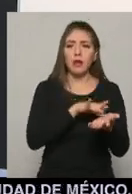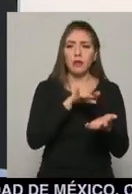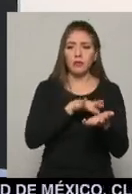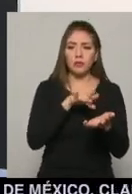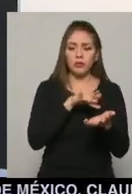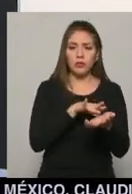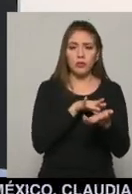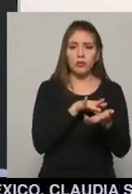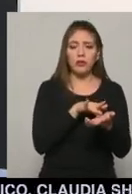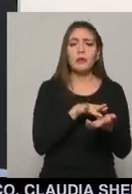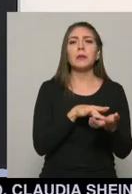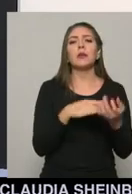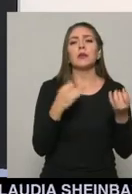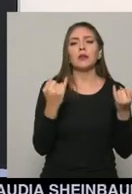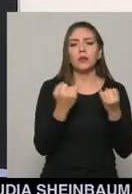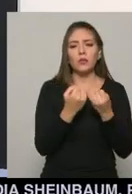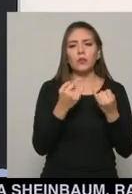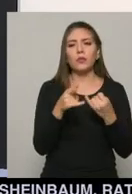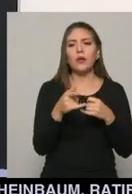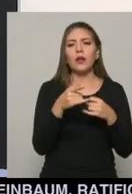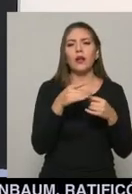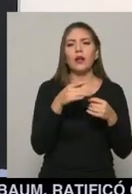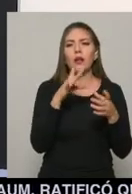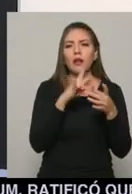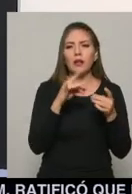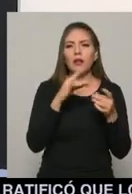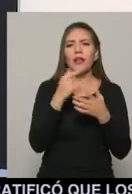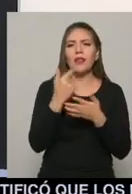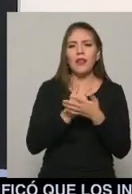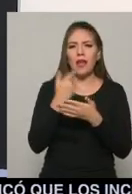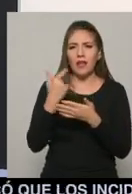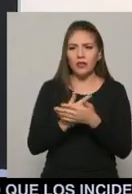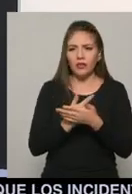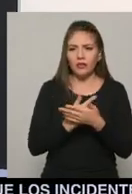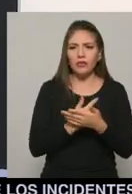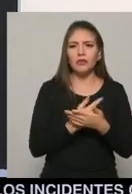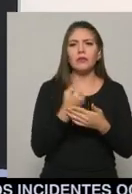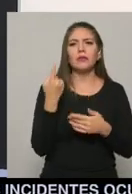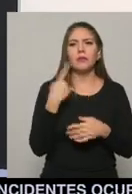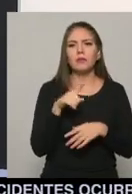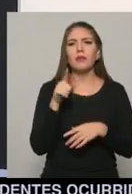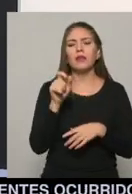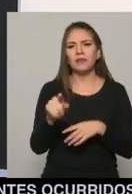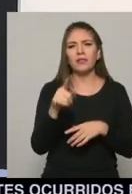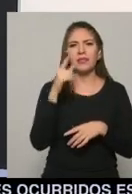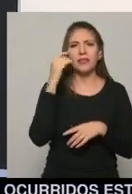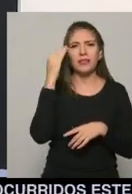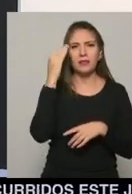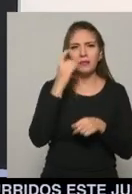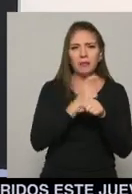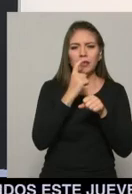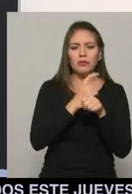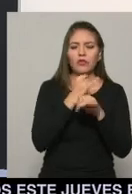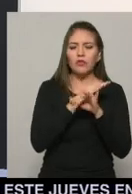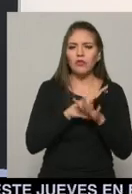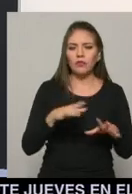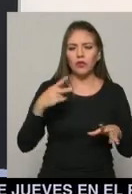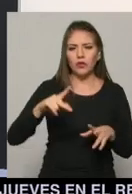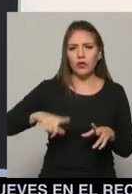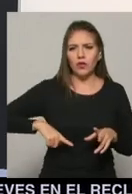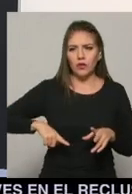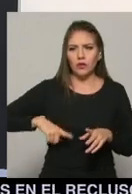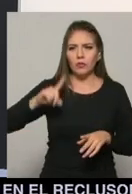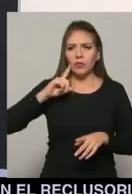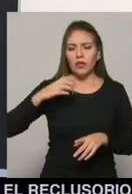y además pues ya estuvo incluso dando cifras y datos. Todo esto a propósito del primer informe de gobierno de la doctora Claudia Sheinbaum, que viene ya el